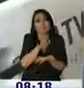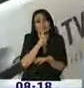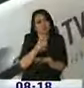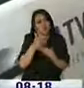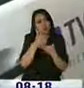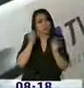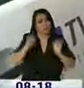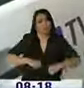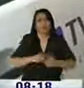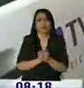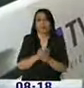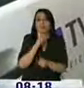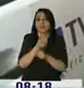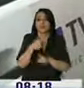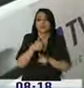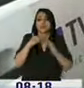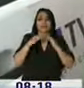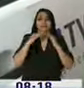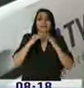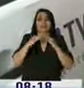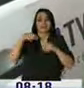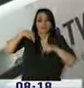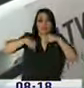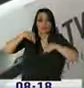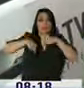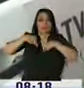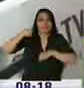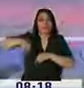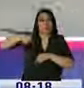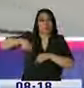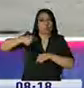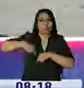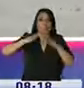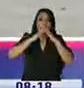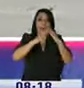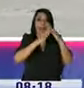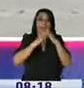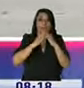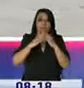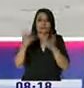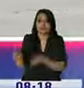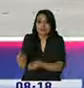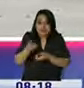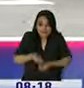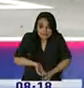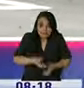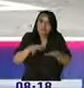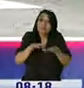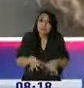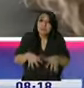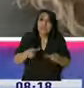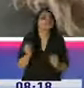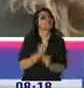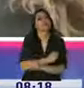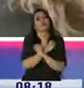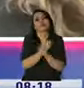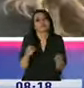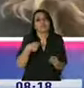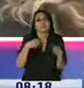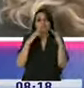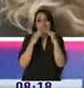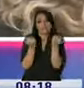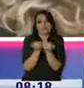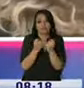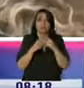o sea, yo vivo en Quitumbe, pero vivo en un conjunto habitacional, entonces para mí sería imposible yo llevarles, pero si es